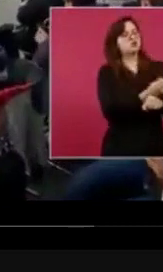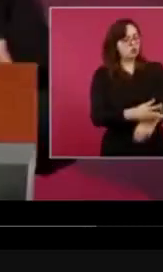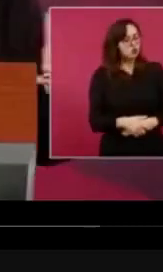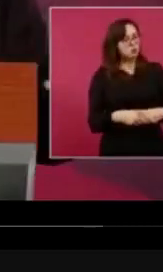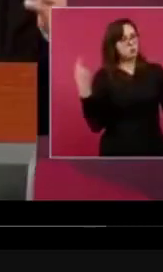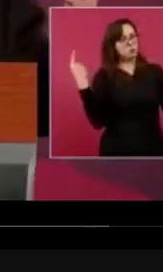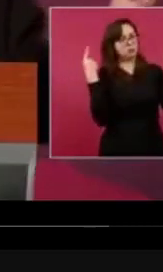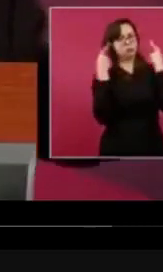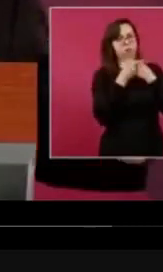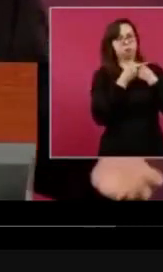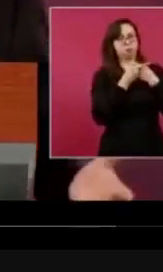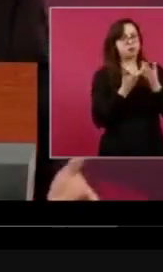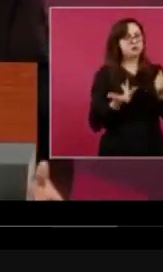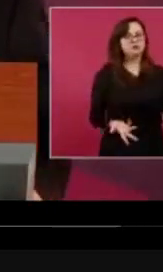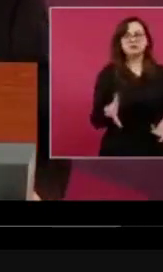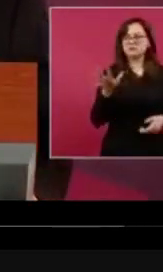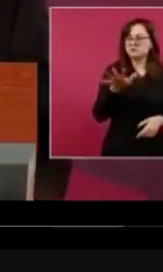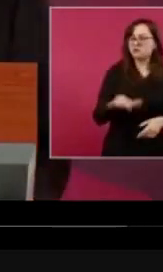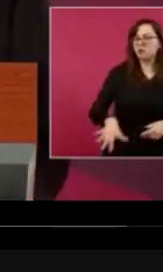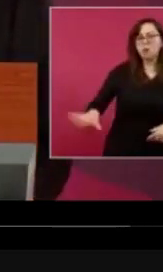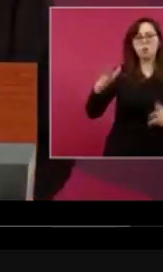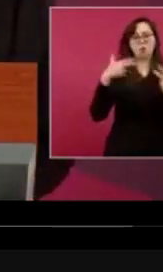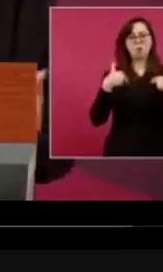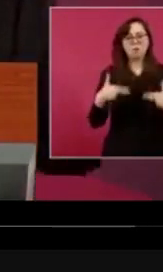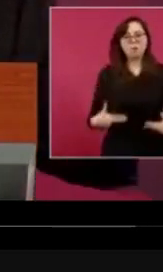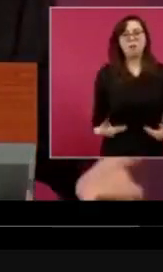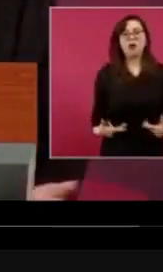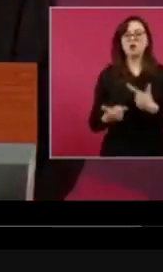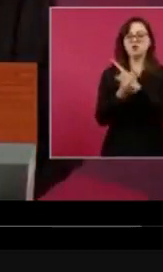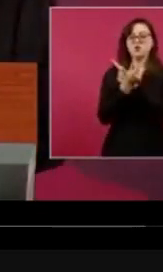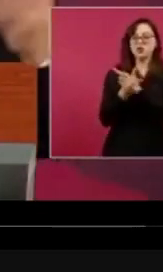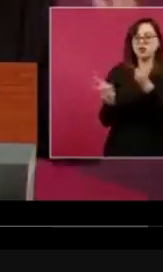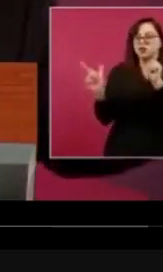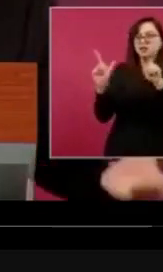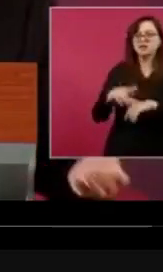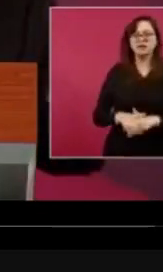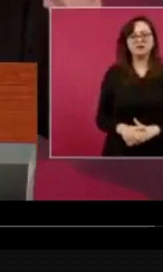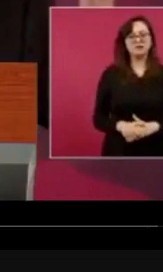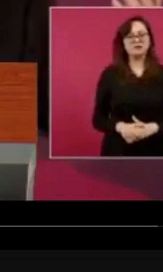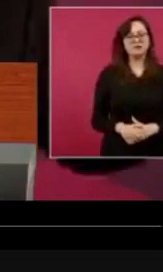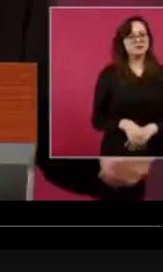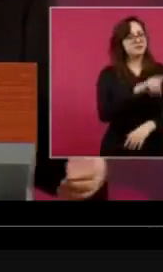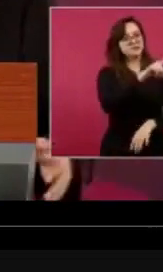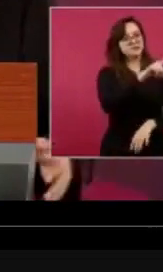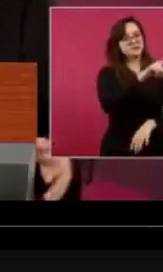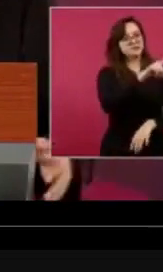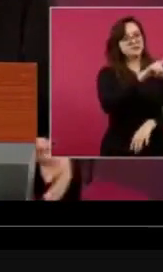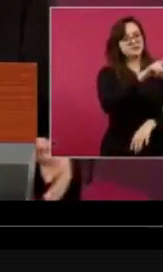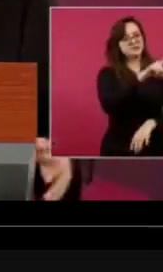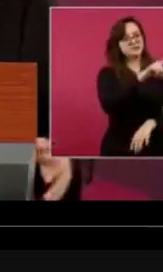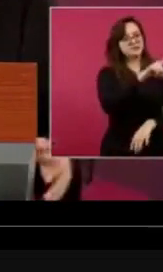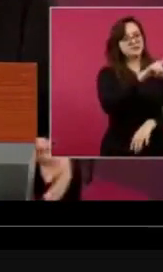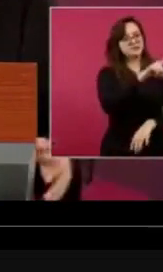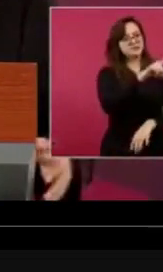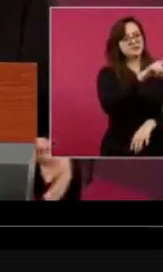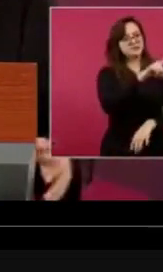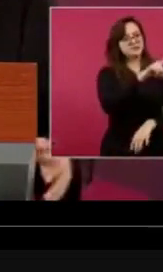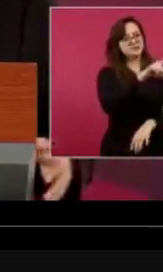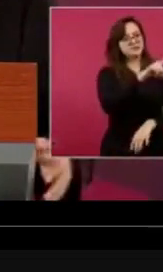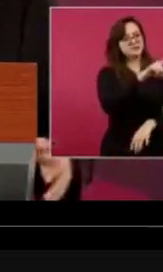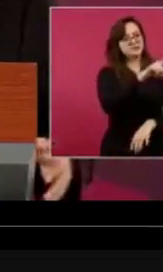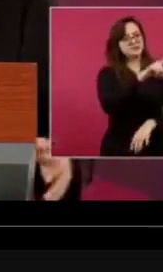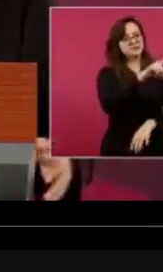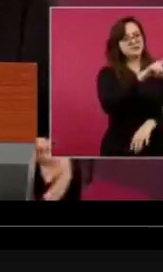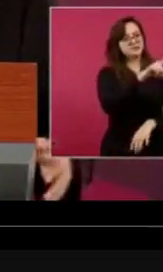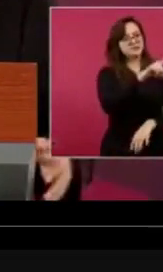Eso, en vez de ayudar a la imagen de Estados Unidos, lo digo con todo respeto. Ya le está sacando